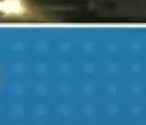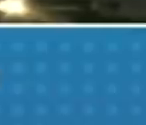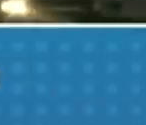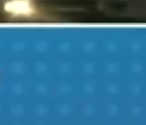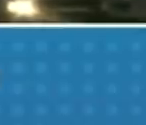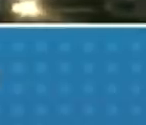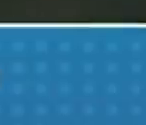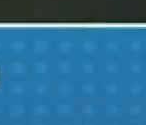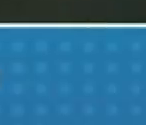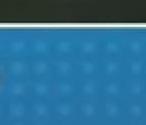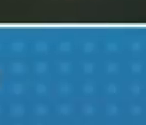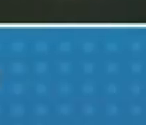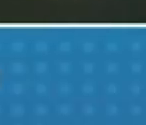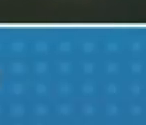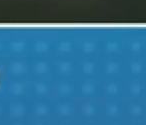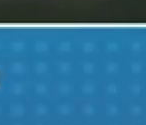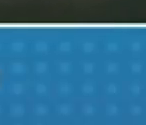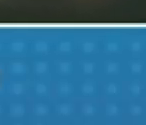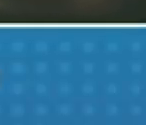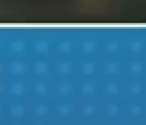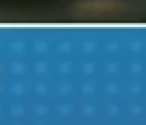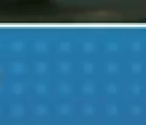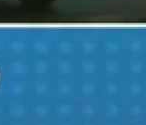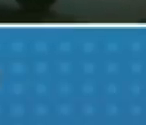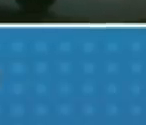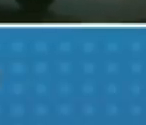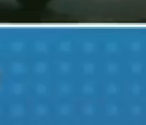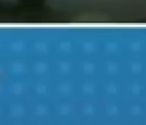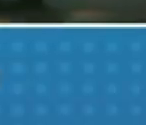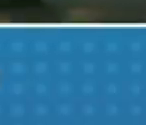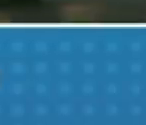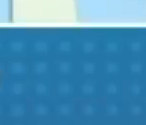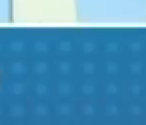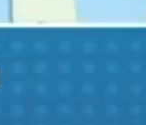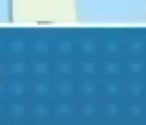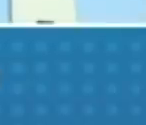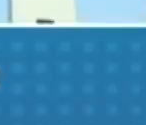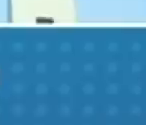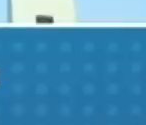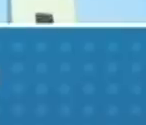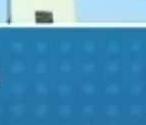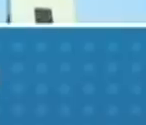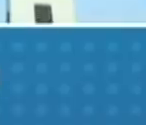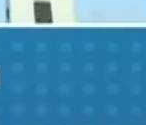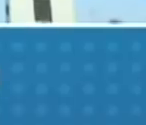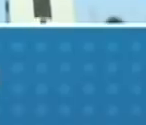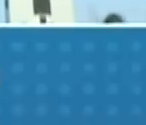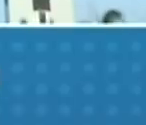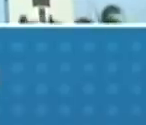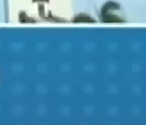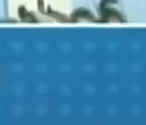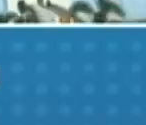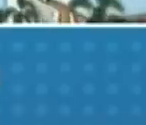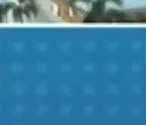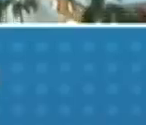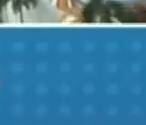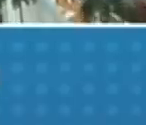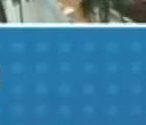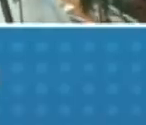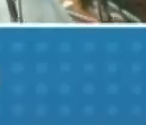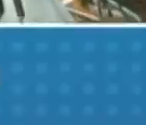el país recorriendo avenidas, calles, circulando por aquí, circulando por allá. Necesitamos una